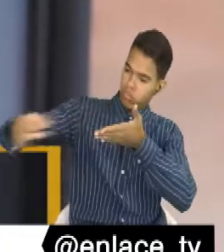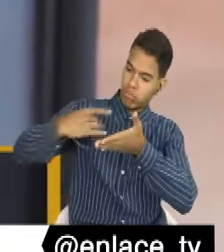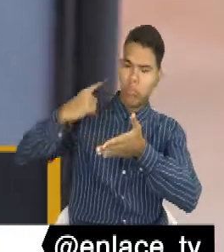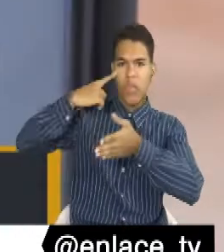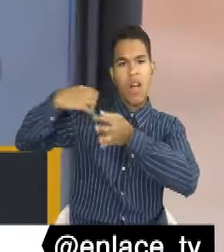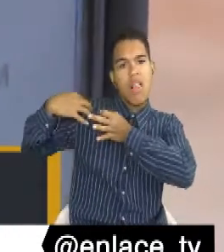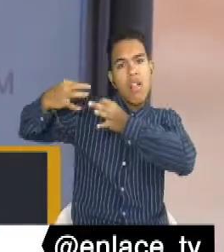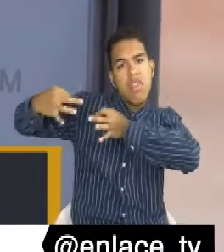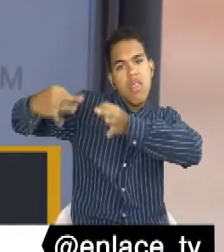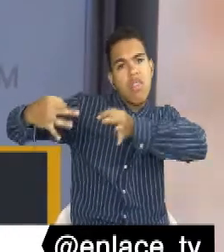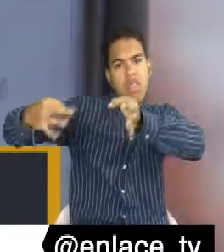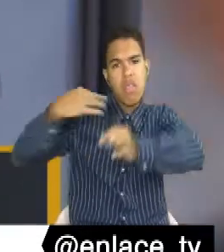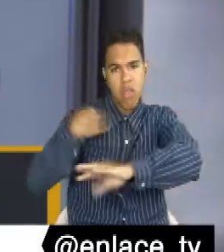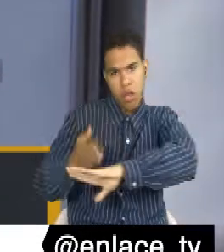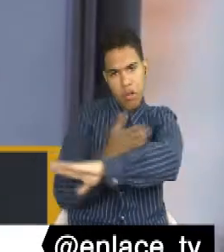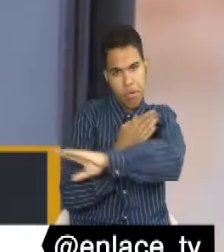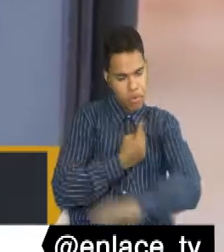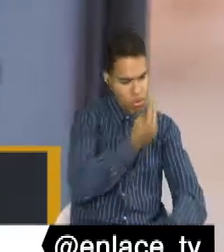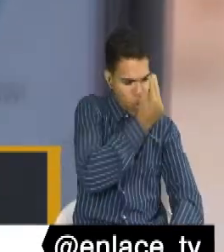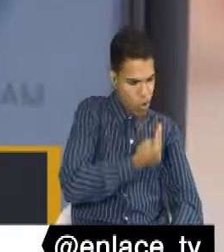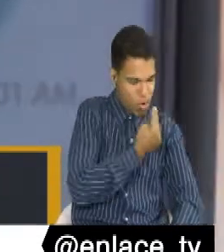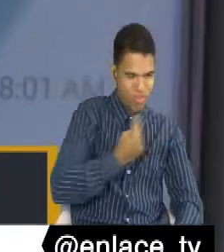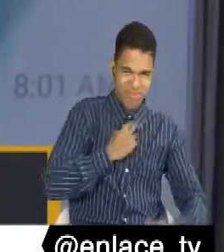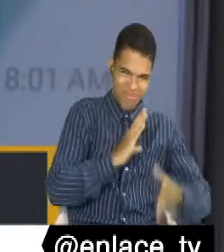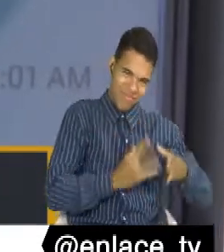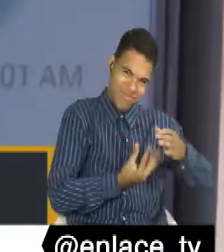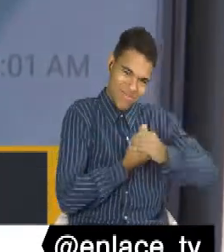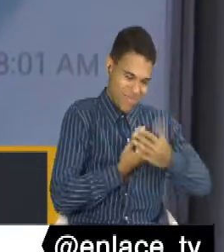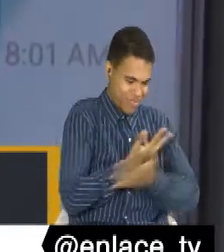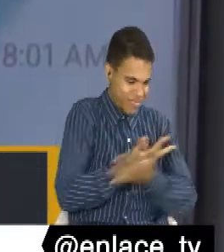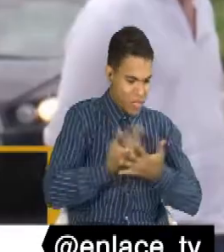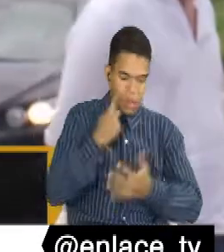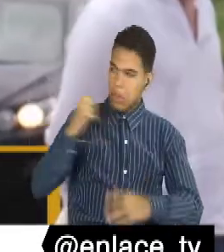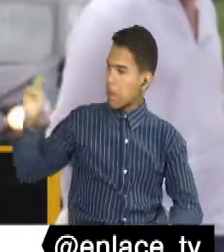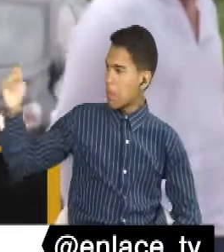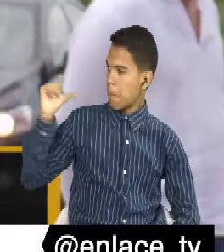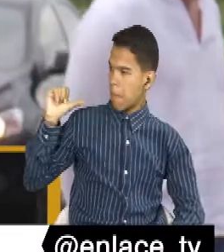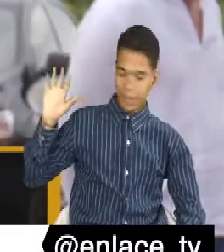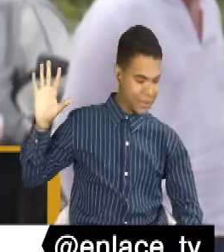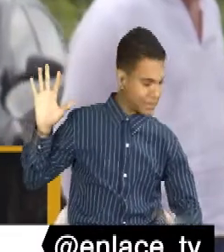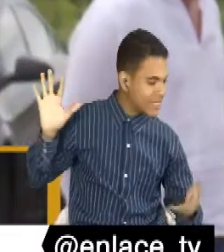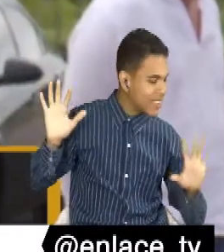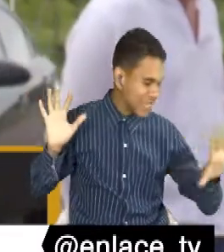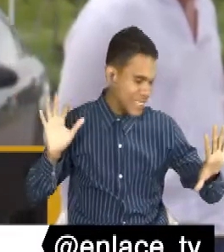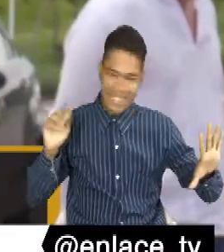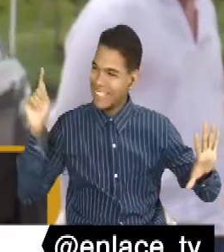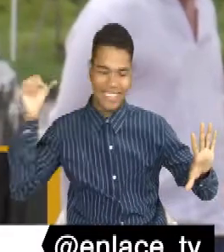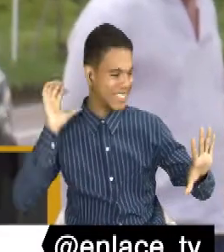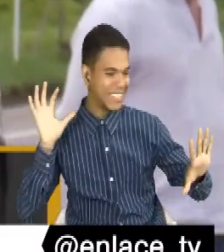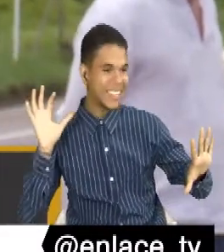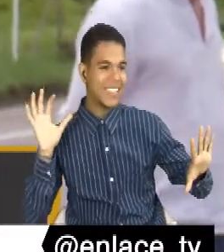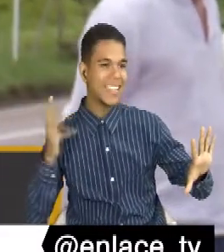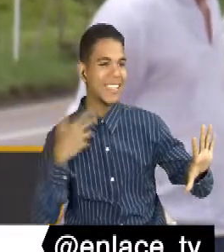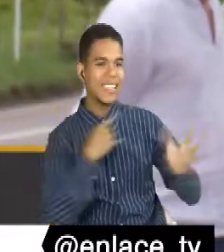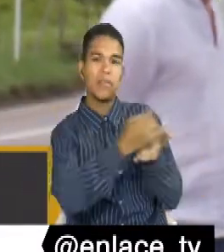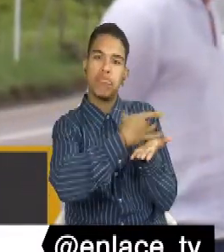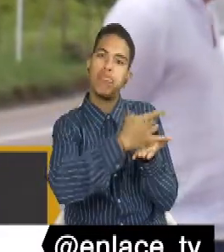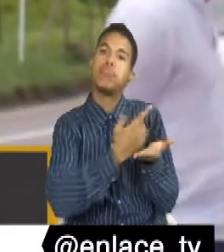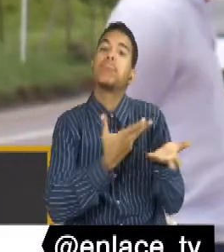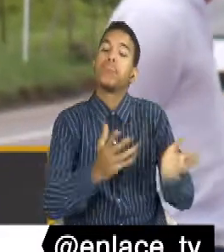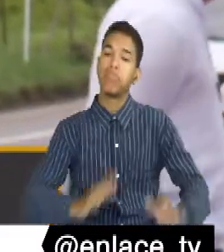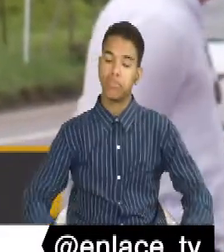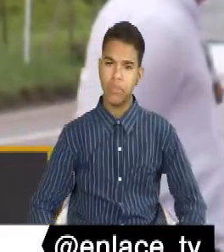pago de sus compromisos, hecho que a él también, según sus palabras, lo tienen quebrado. Puede decir comerciante quebrado producto de